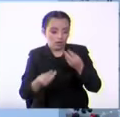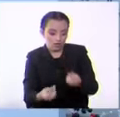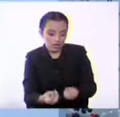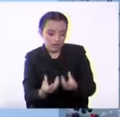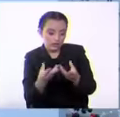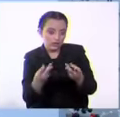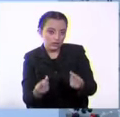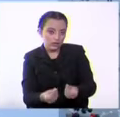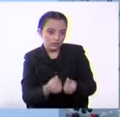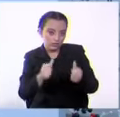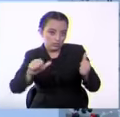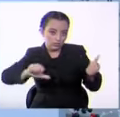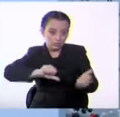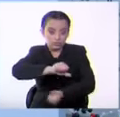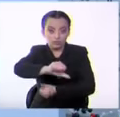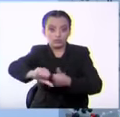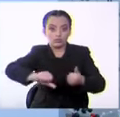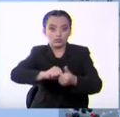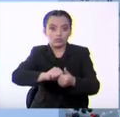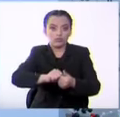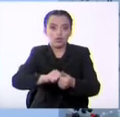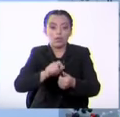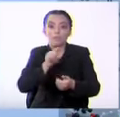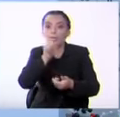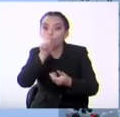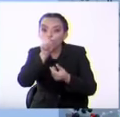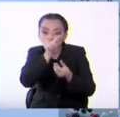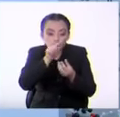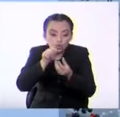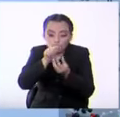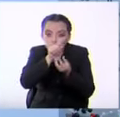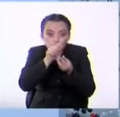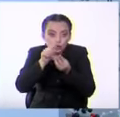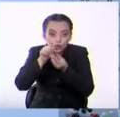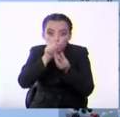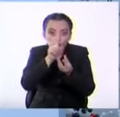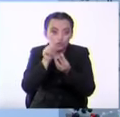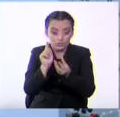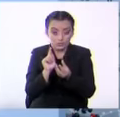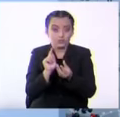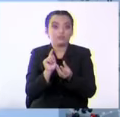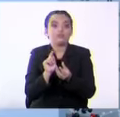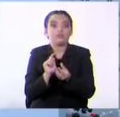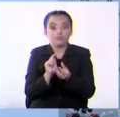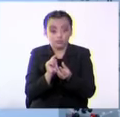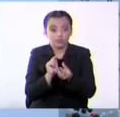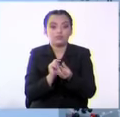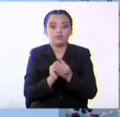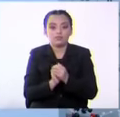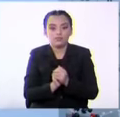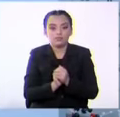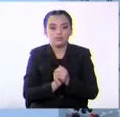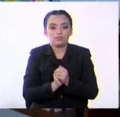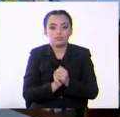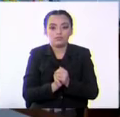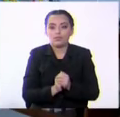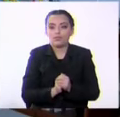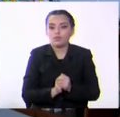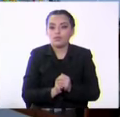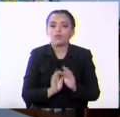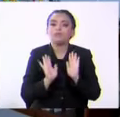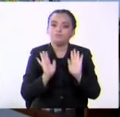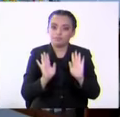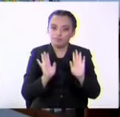pero además necesitamos polinización y ya no nos compliquemos. De hecho, para no complicarnos,